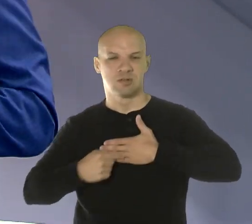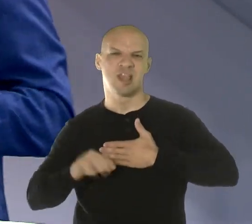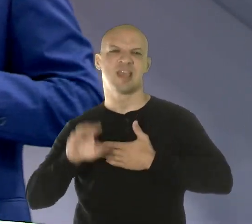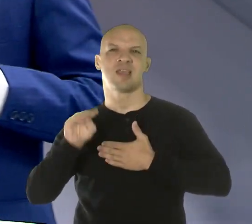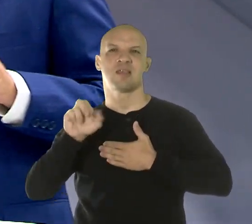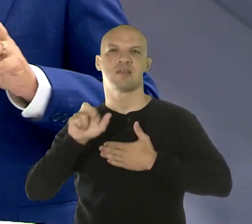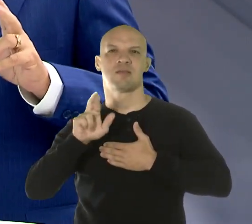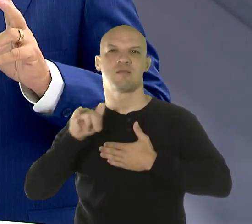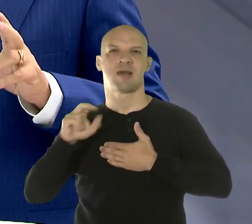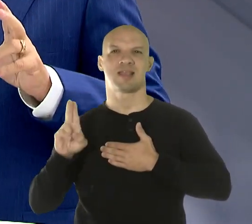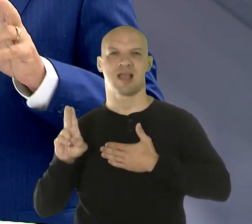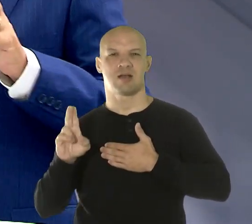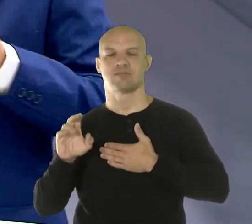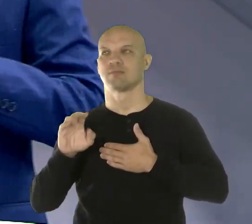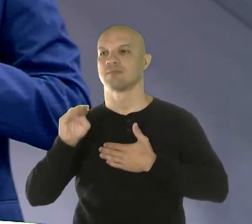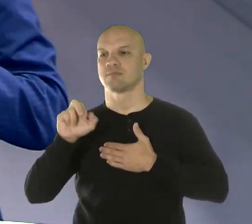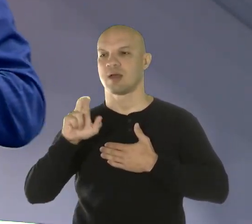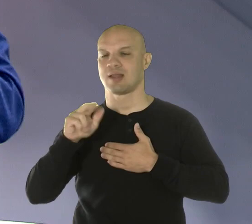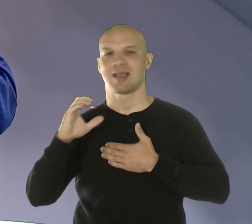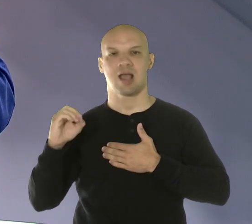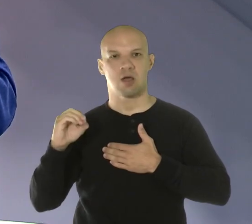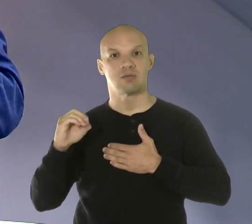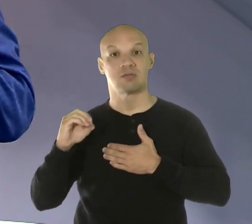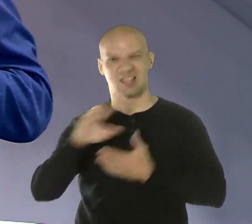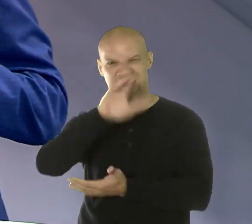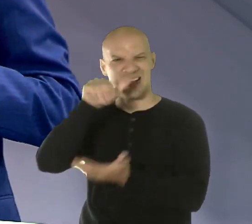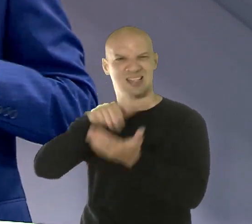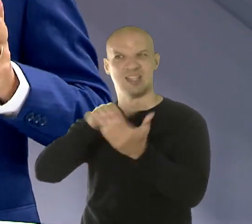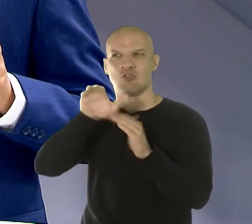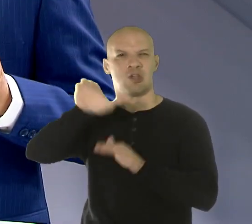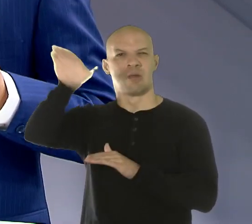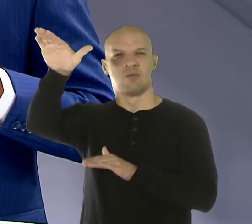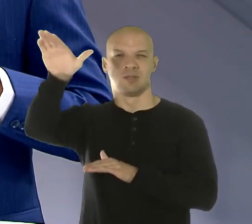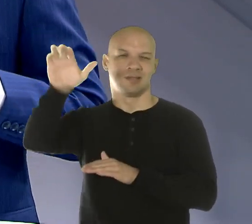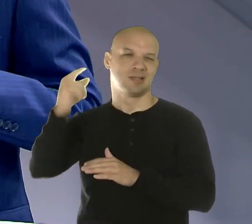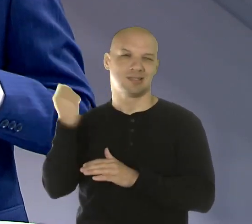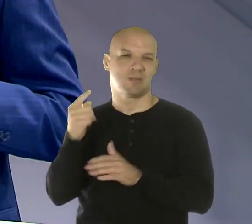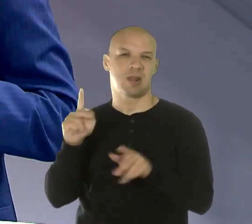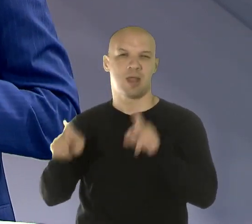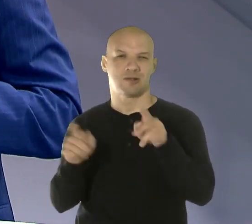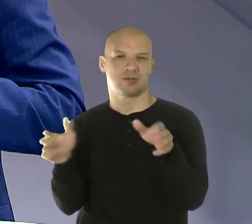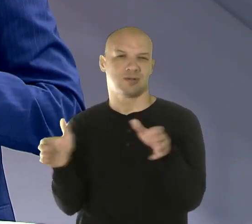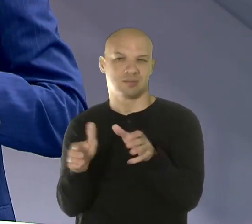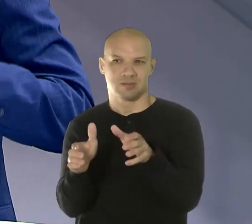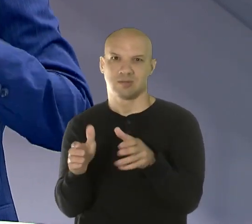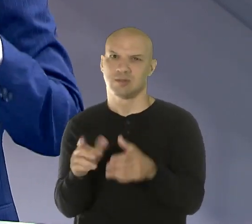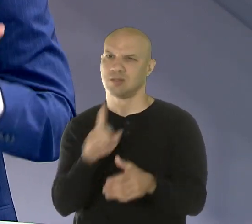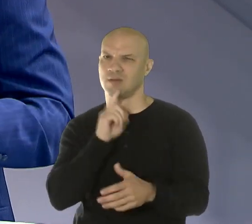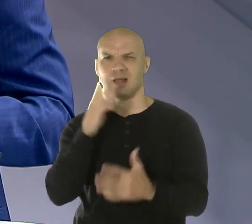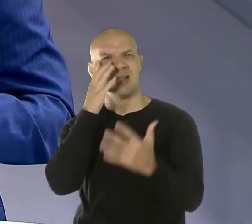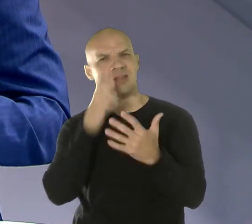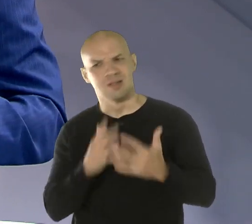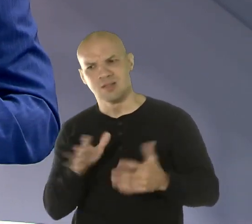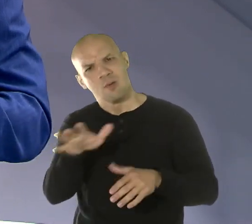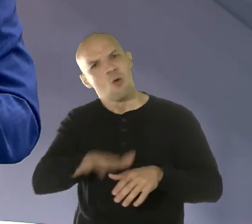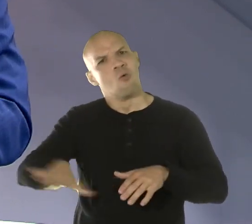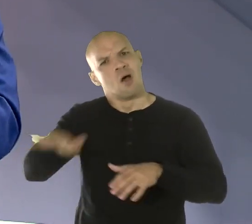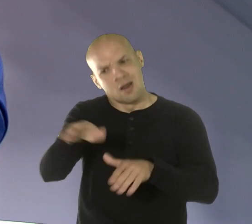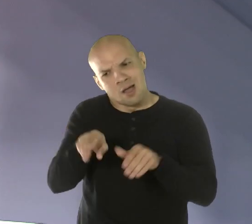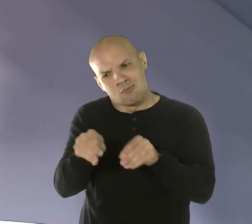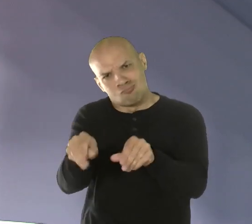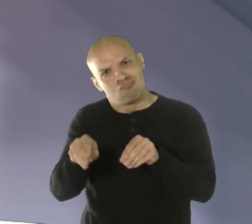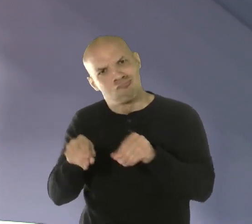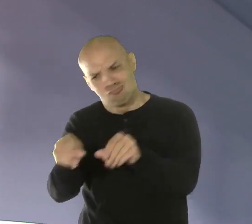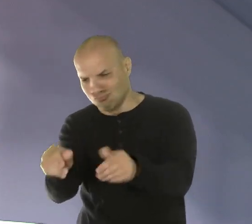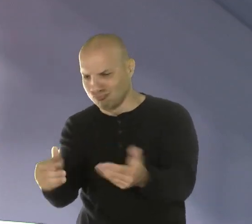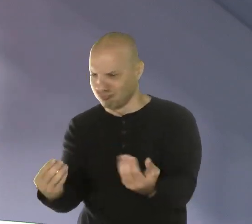tiene una población baja y está en el centro de la montaña, y que es una pena porque es un lugar que es muy productivo desde el punto de vista de lo